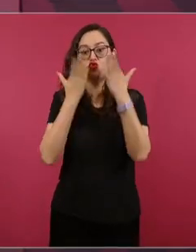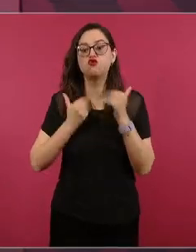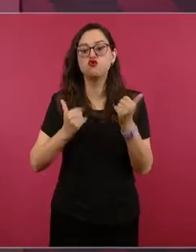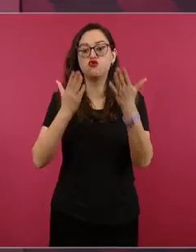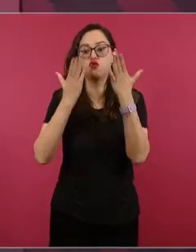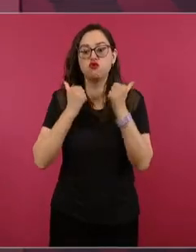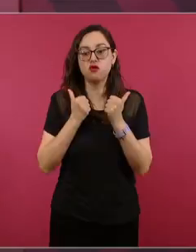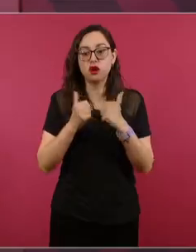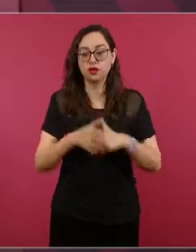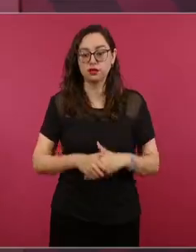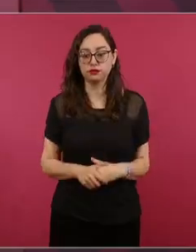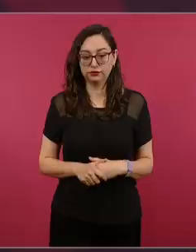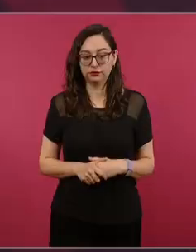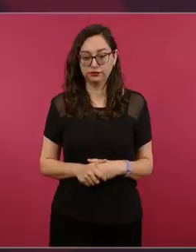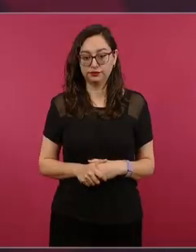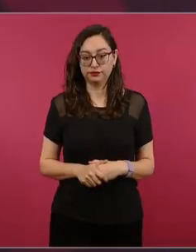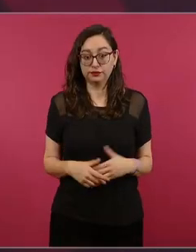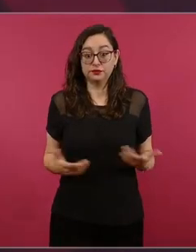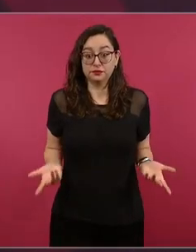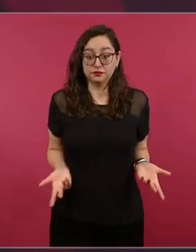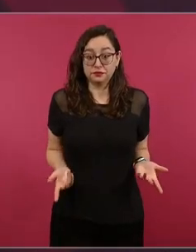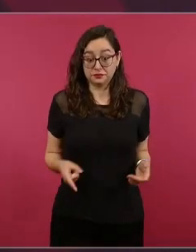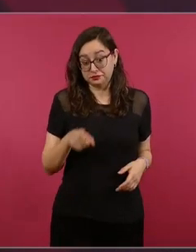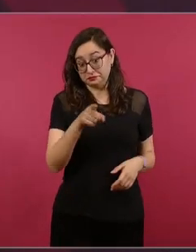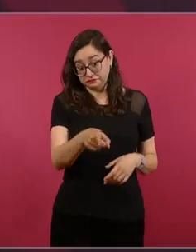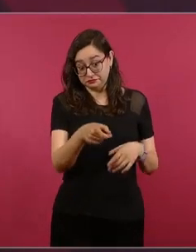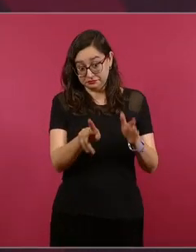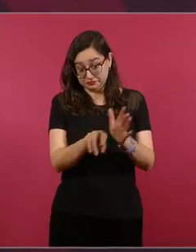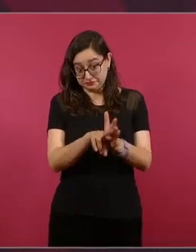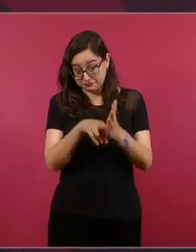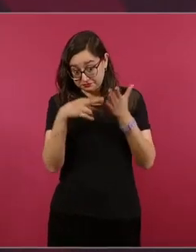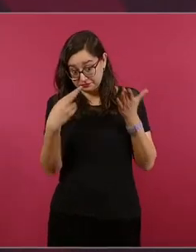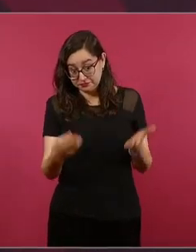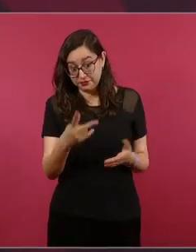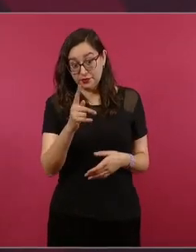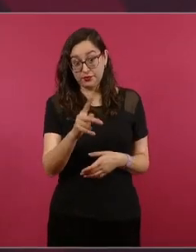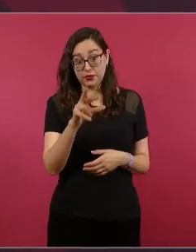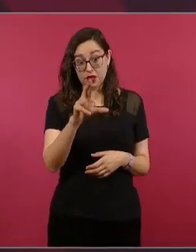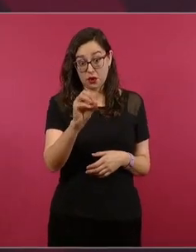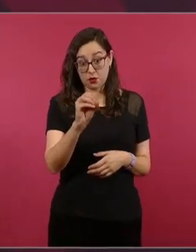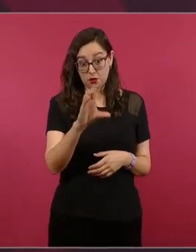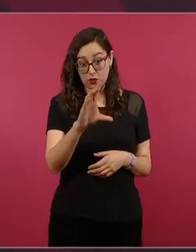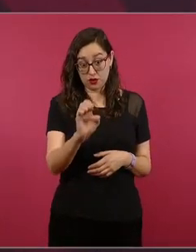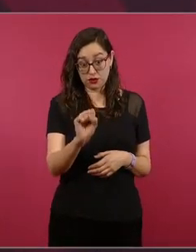Pero está difícil que el proceso, tu revista,